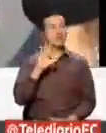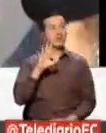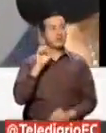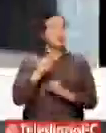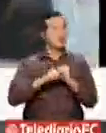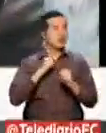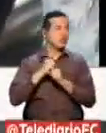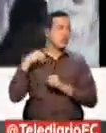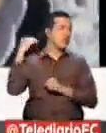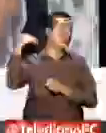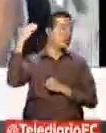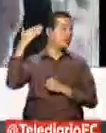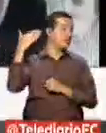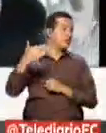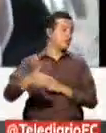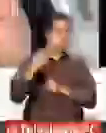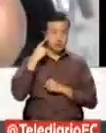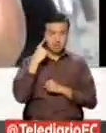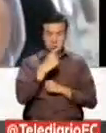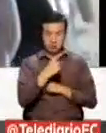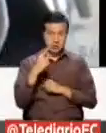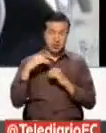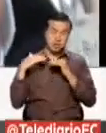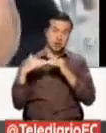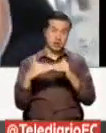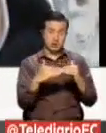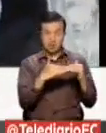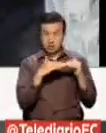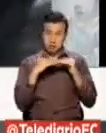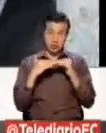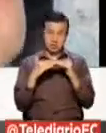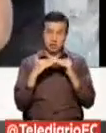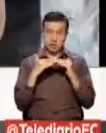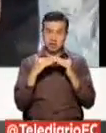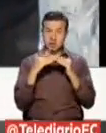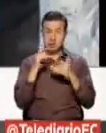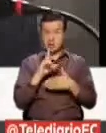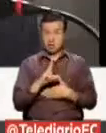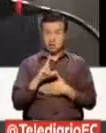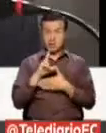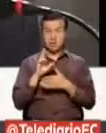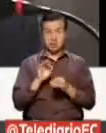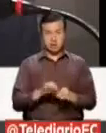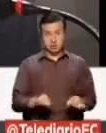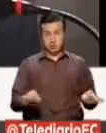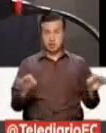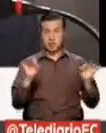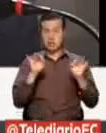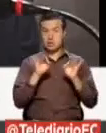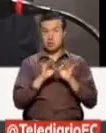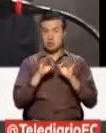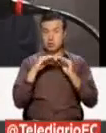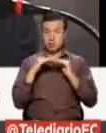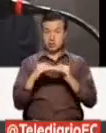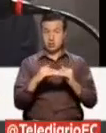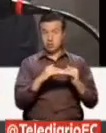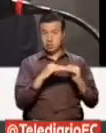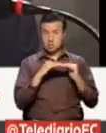50 años para exponer su concepción de democracia y libertad en América Latina. Es fundamental que las